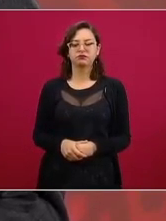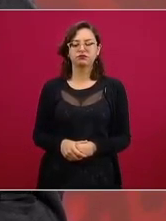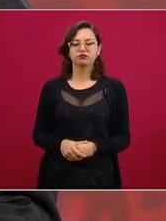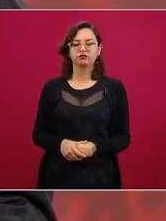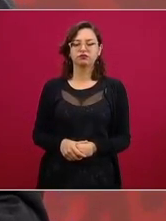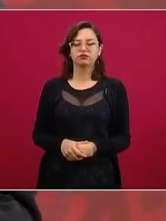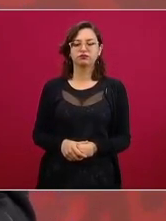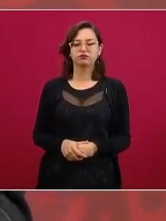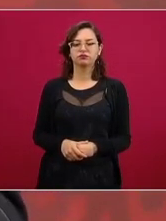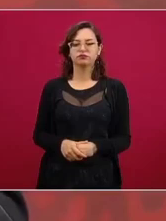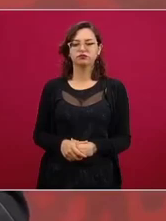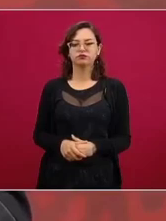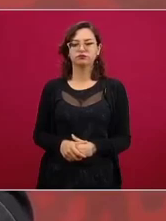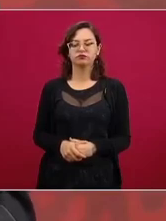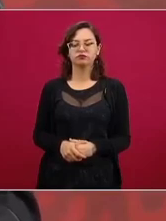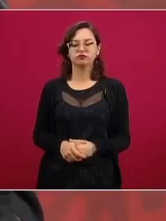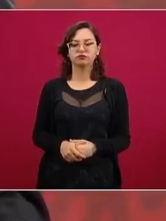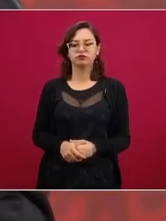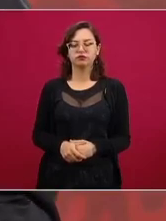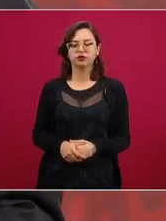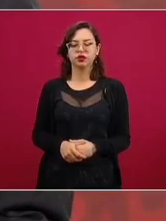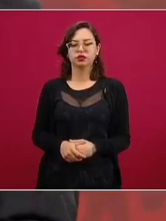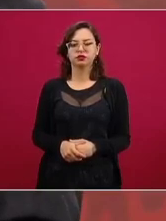Y vamos a